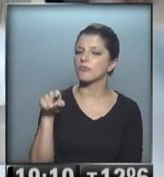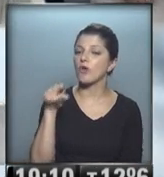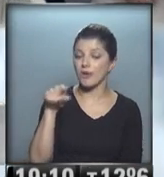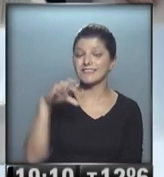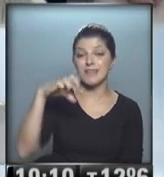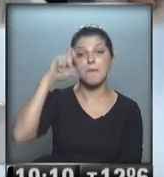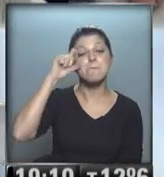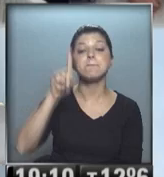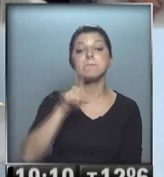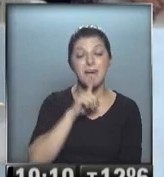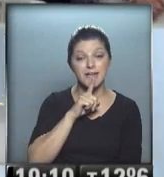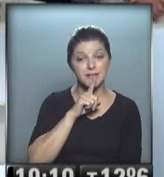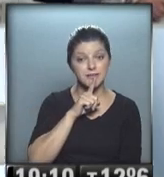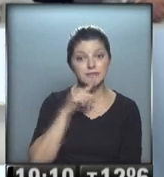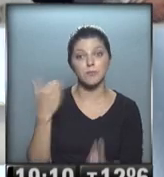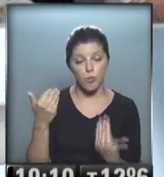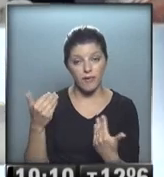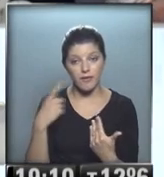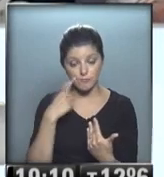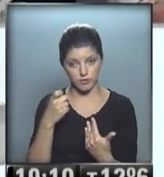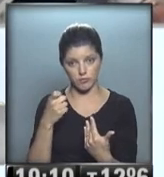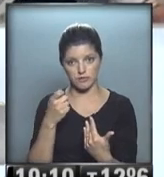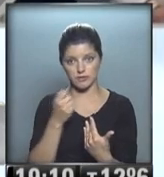PET, ¿es posible determinar